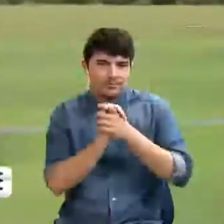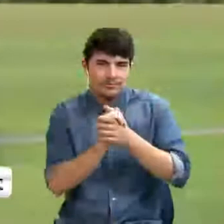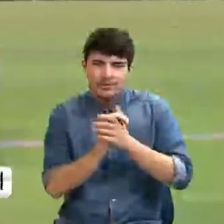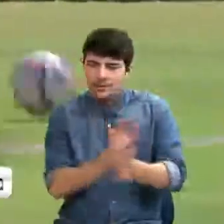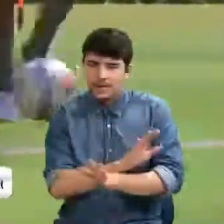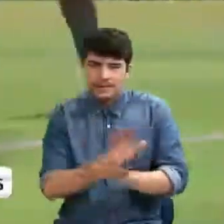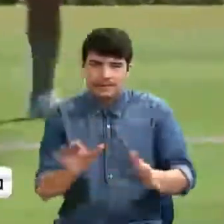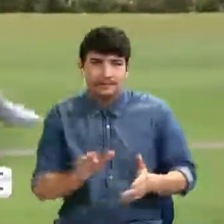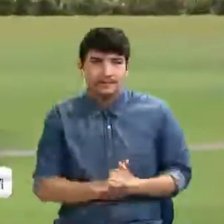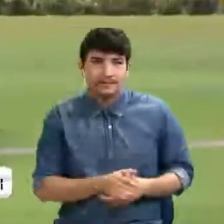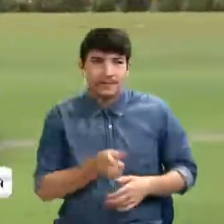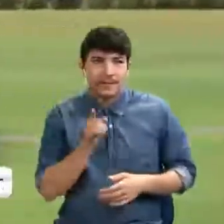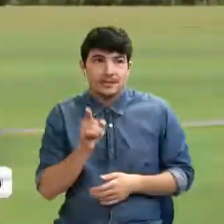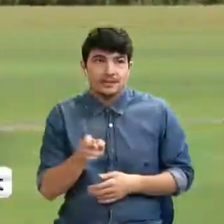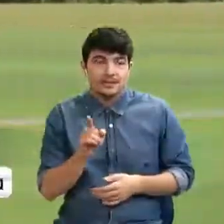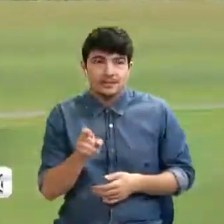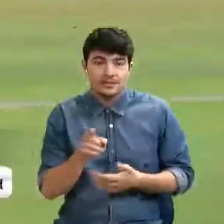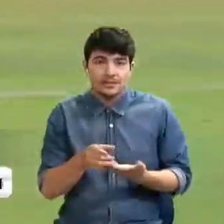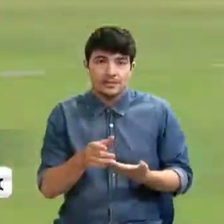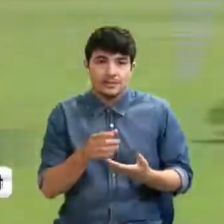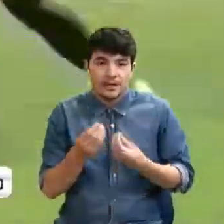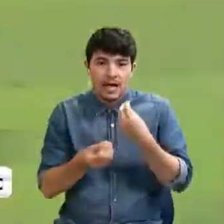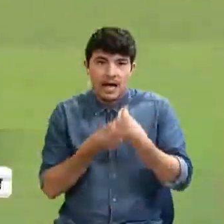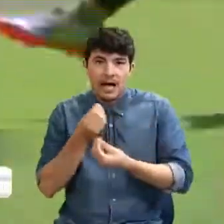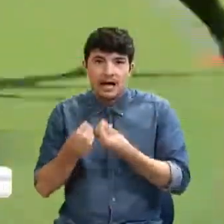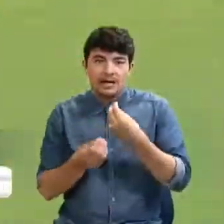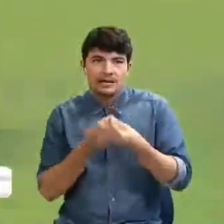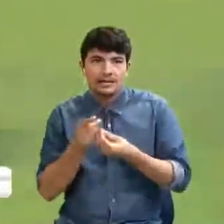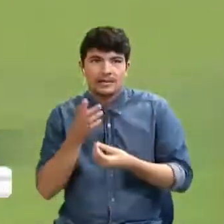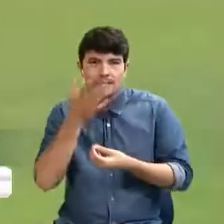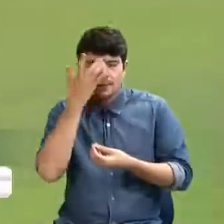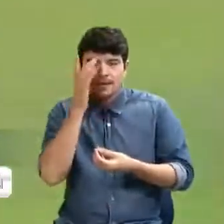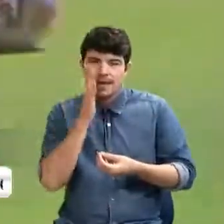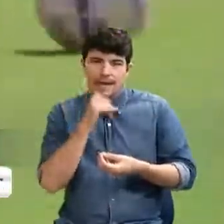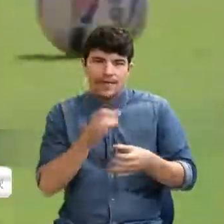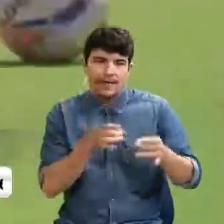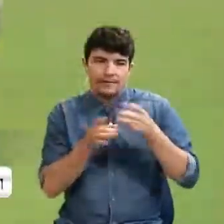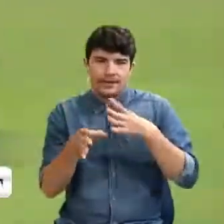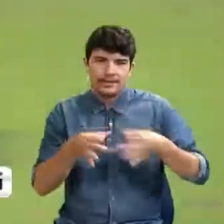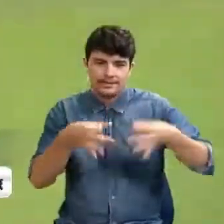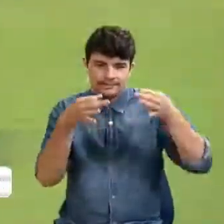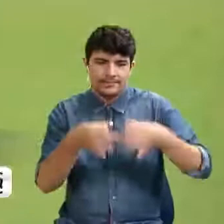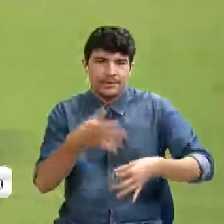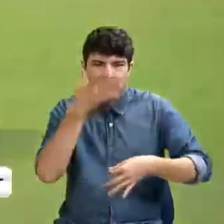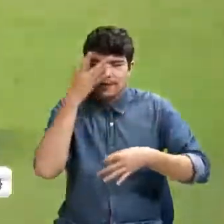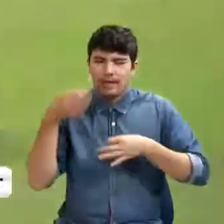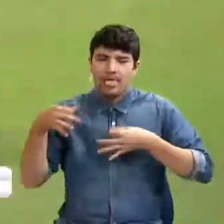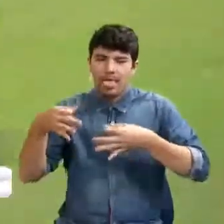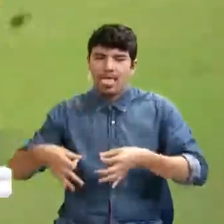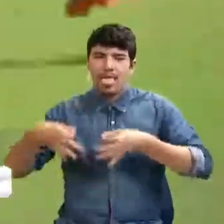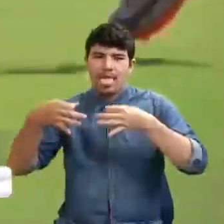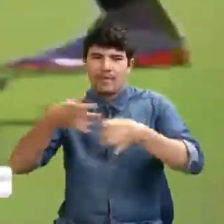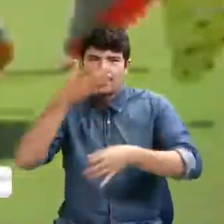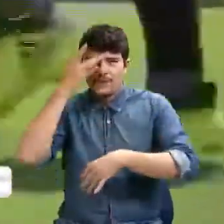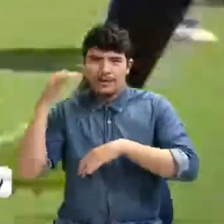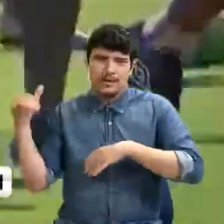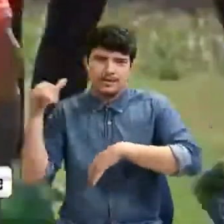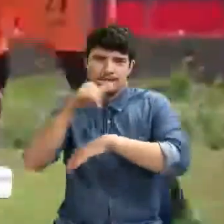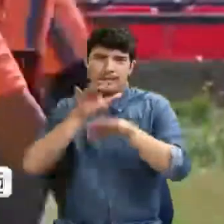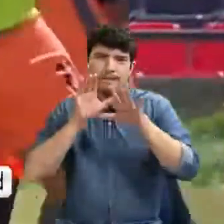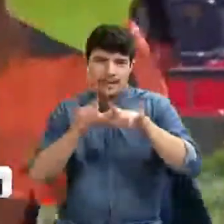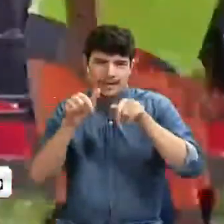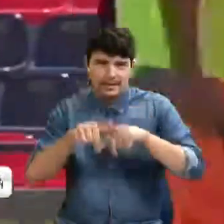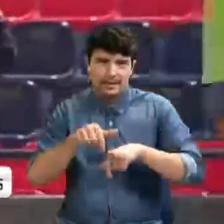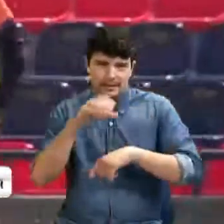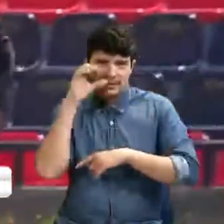el partido se cumple y se realiza ante la fecha no oficial por los partidos aplazados que tienen cada uno de los equipos santandereanos